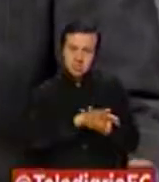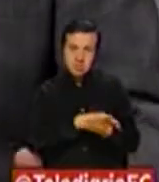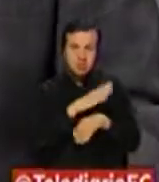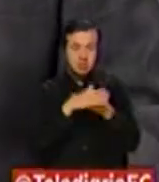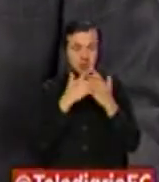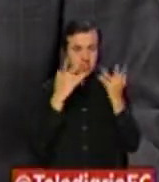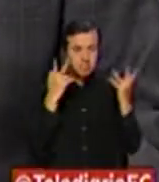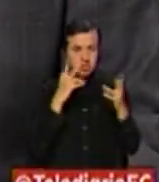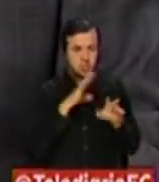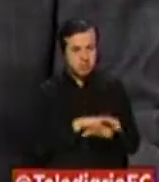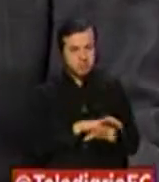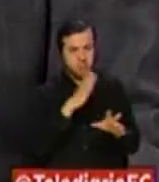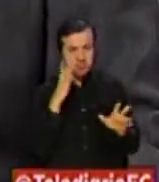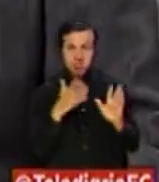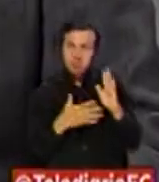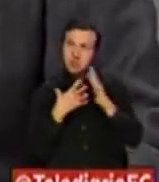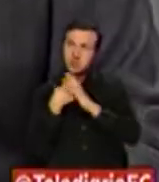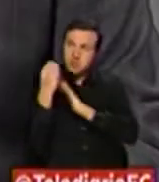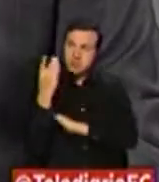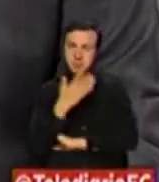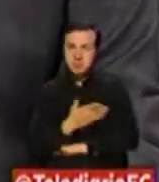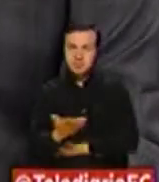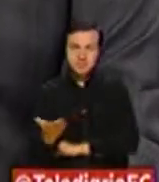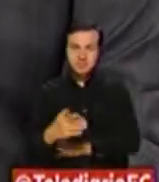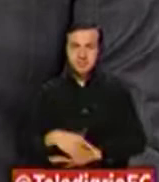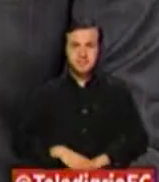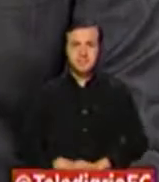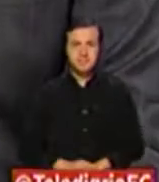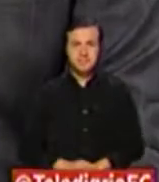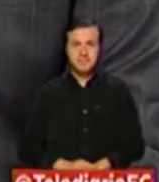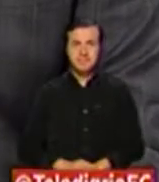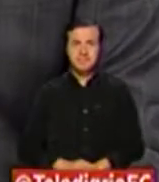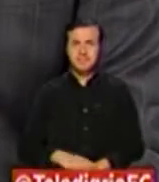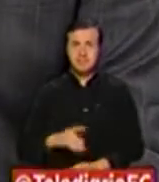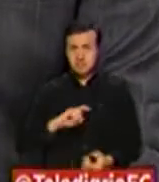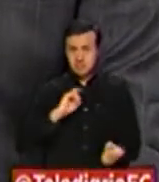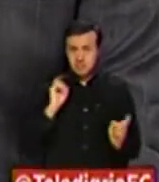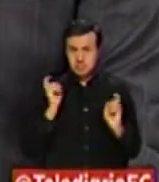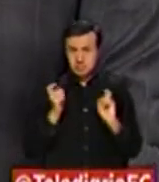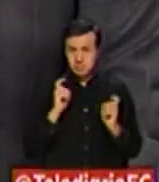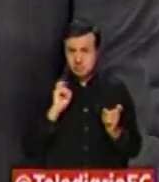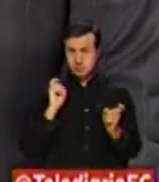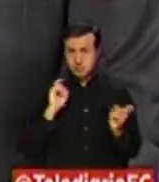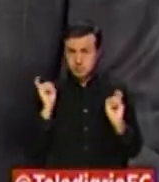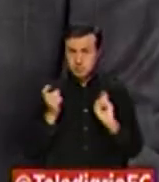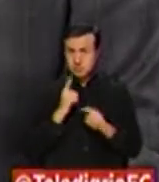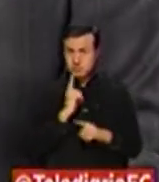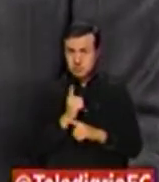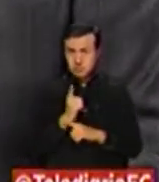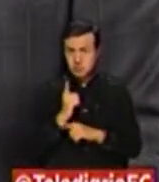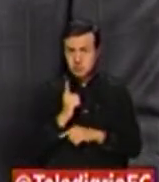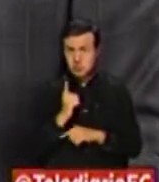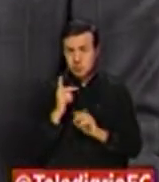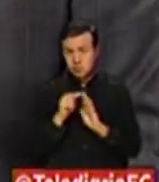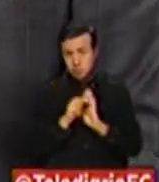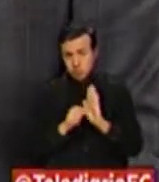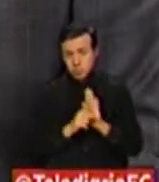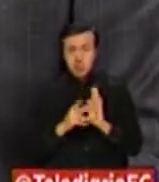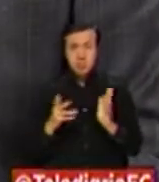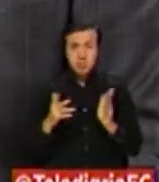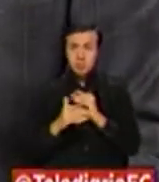resultado lo vemos todos. ¿Esto tiene que cambiar? ¿Tiene que cambiar de un modo normativo, de un